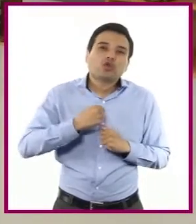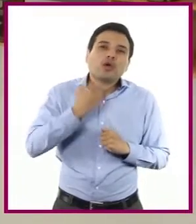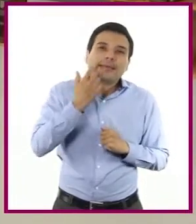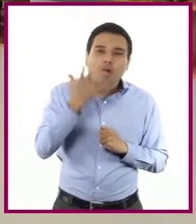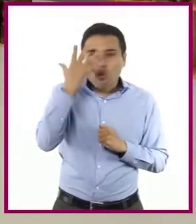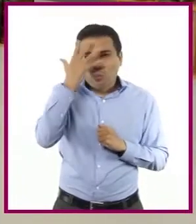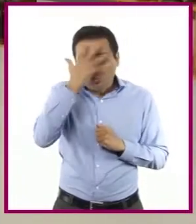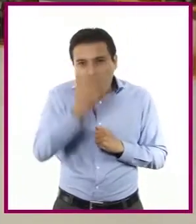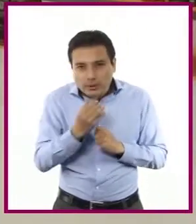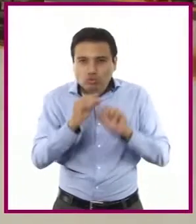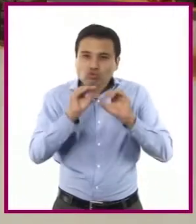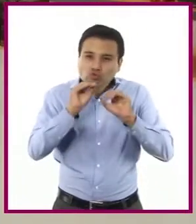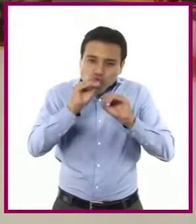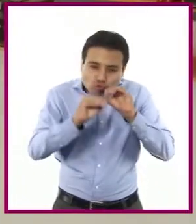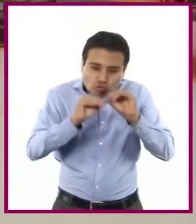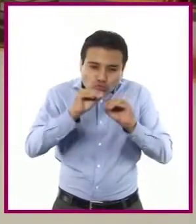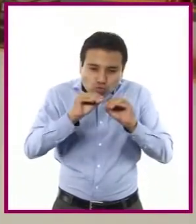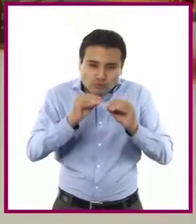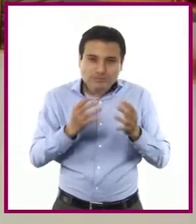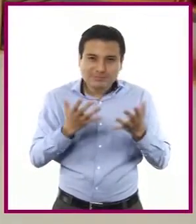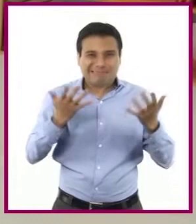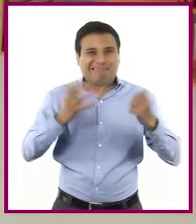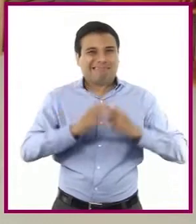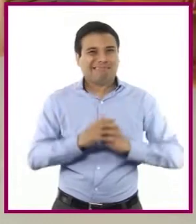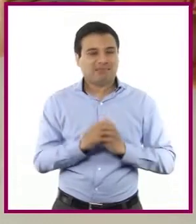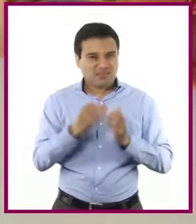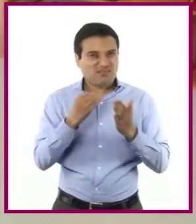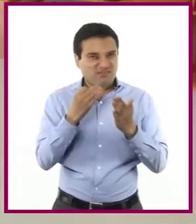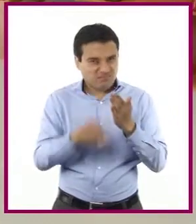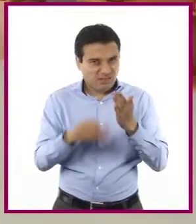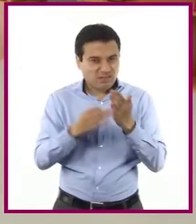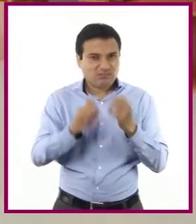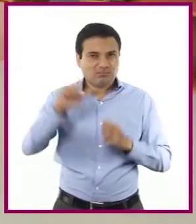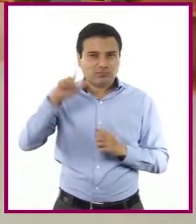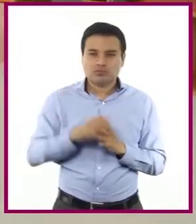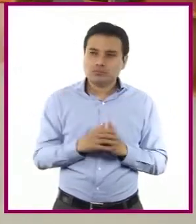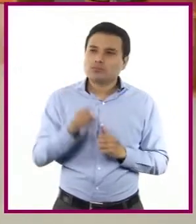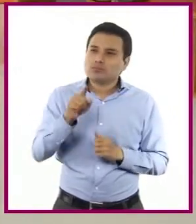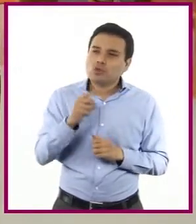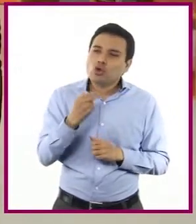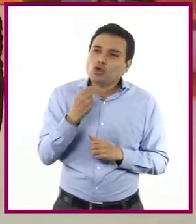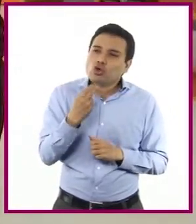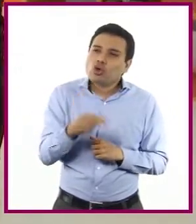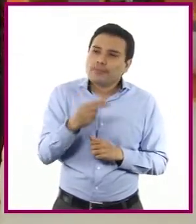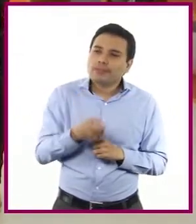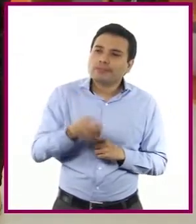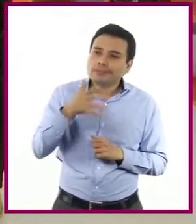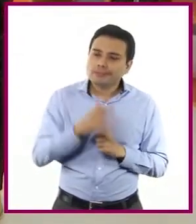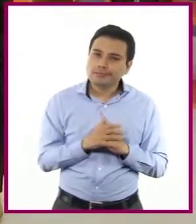en su capacidad de vuelo. ¿Y qué nombre le vas a poner a tu avión?